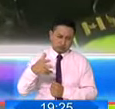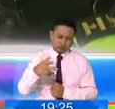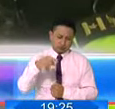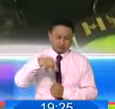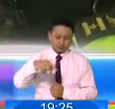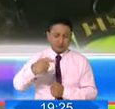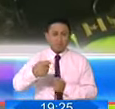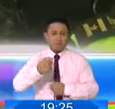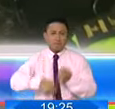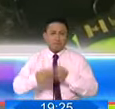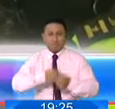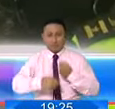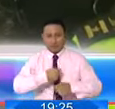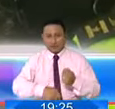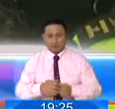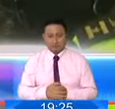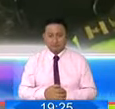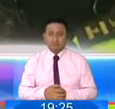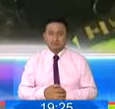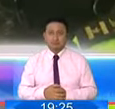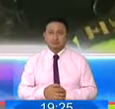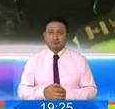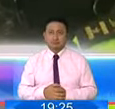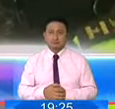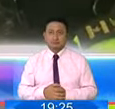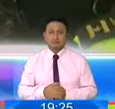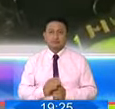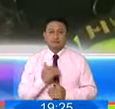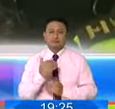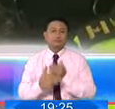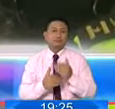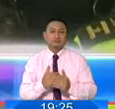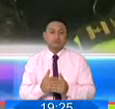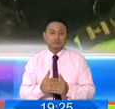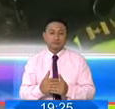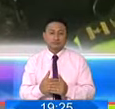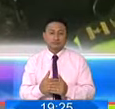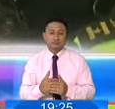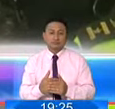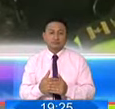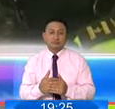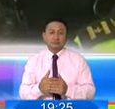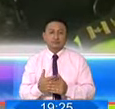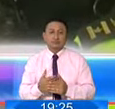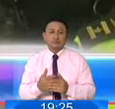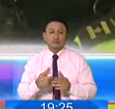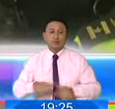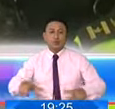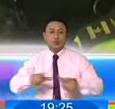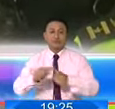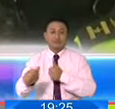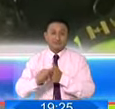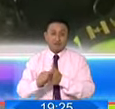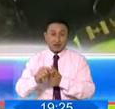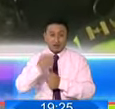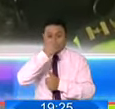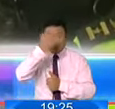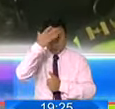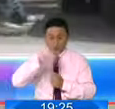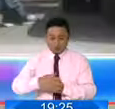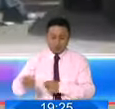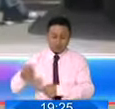de llevarla al consumo interno y consecuentemente llevarlo al consumo de los sectores aledaños a esta